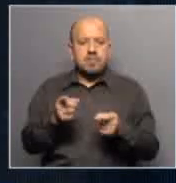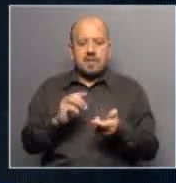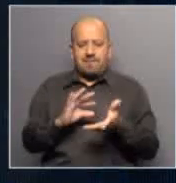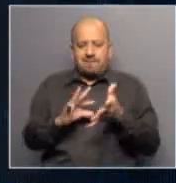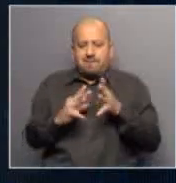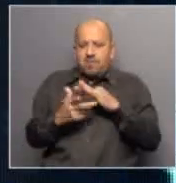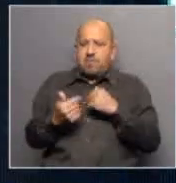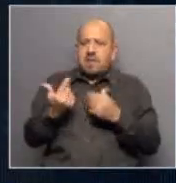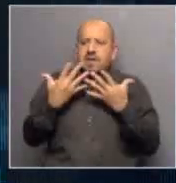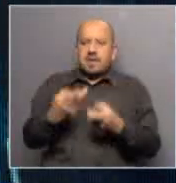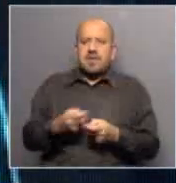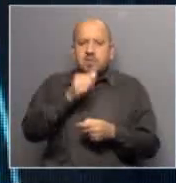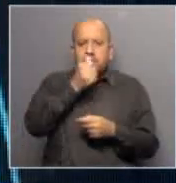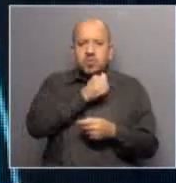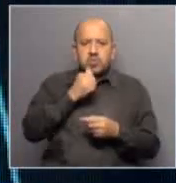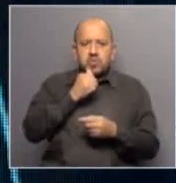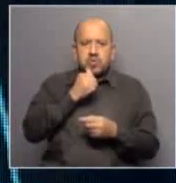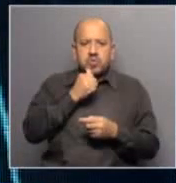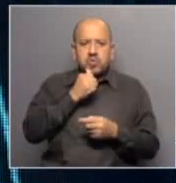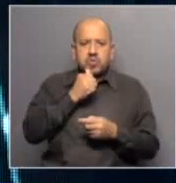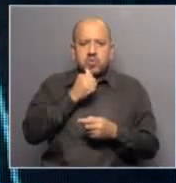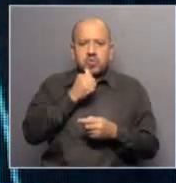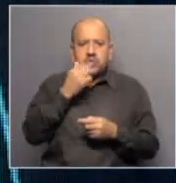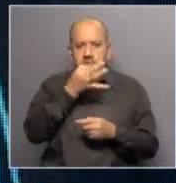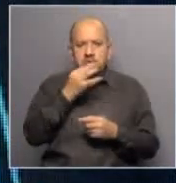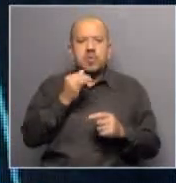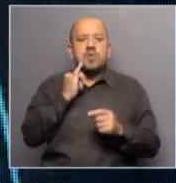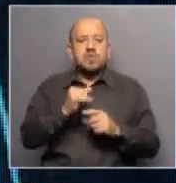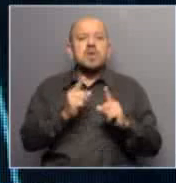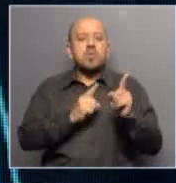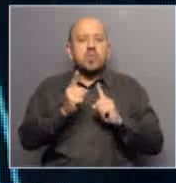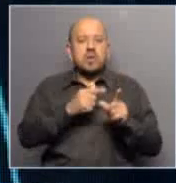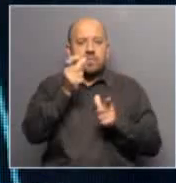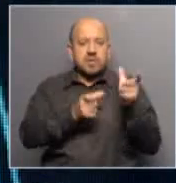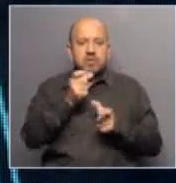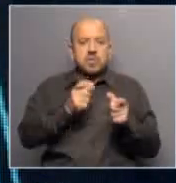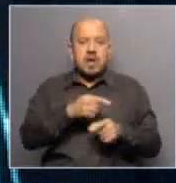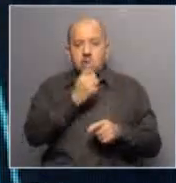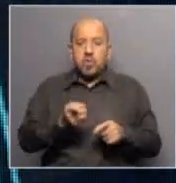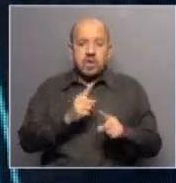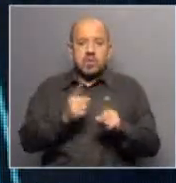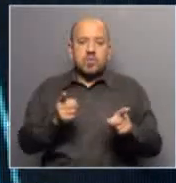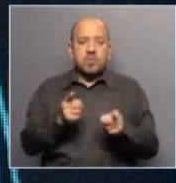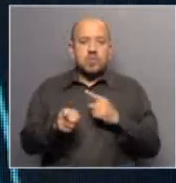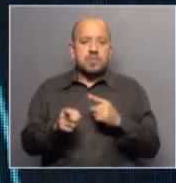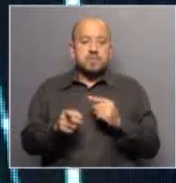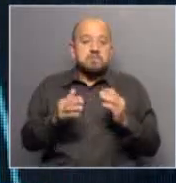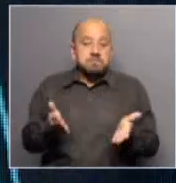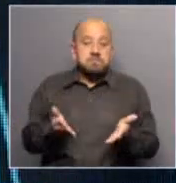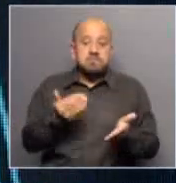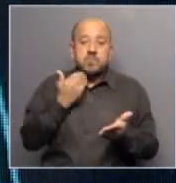resolver el problema de las drogas, que hacen daño, sí, a algunas personas, a otras no, y en el cannabis no se